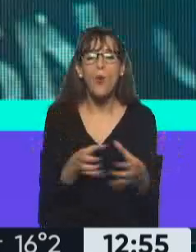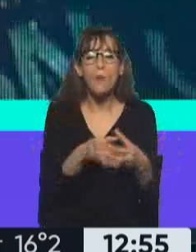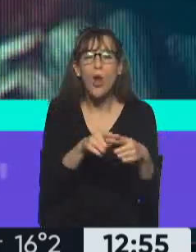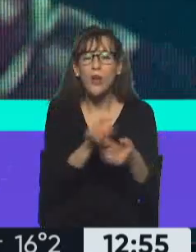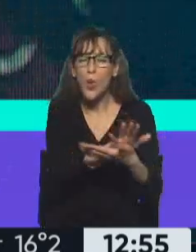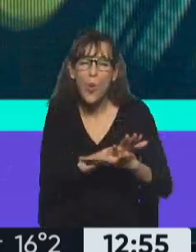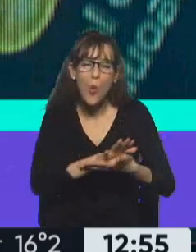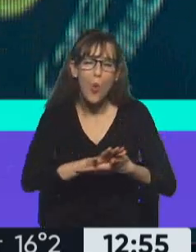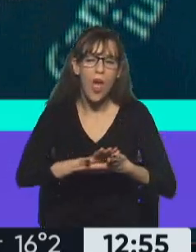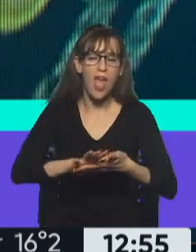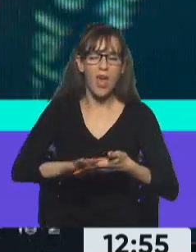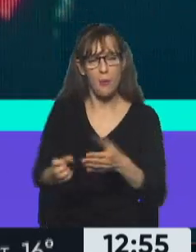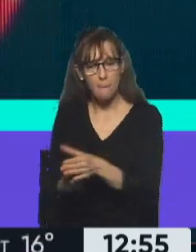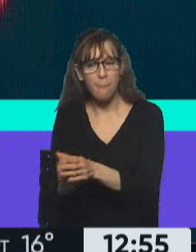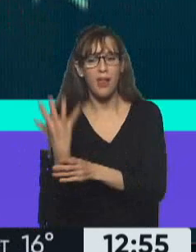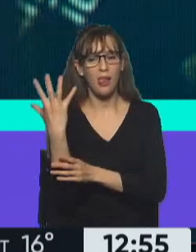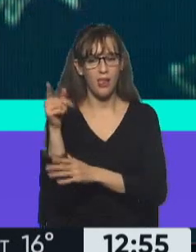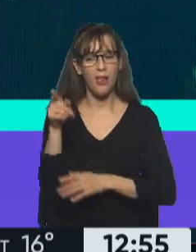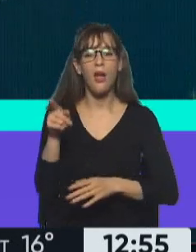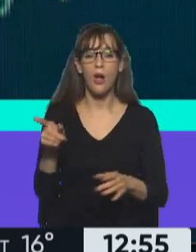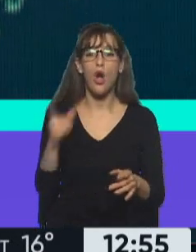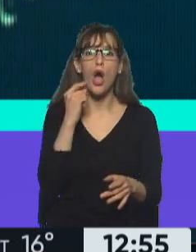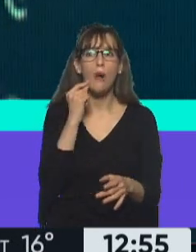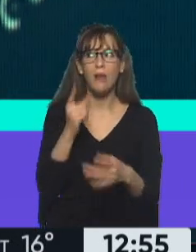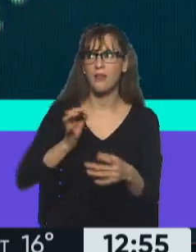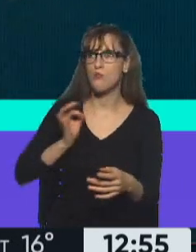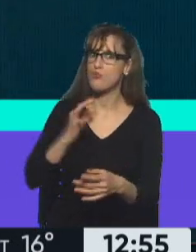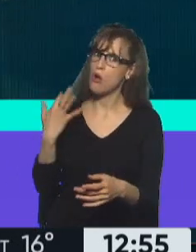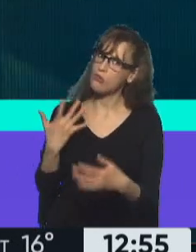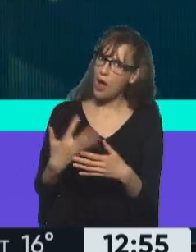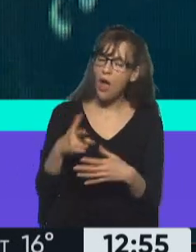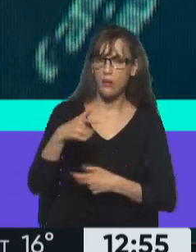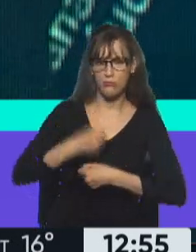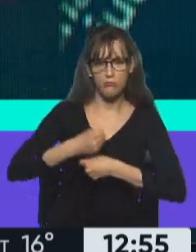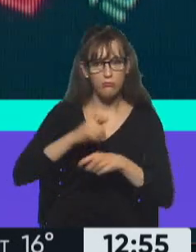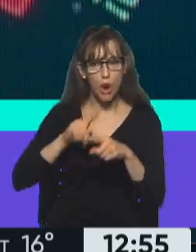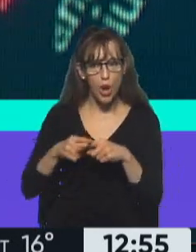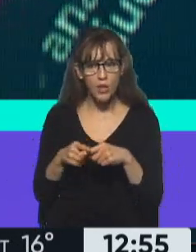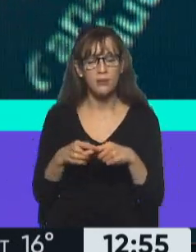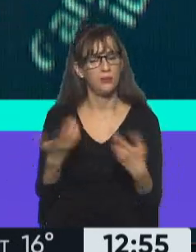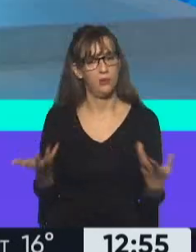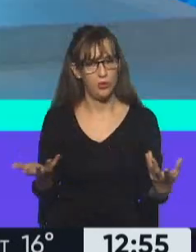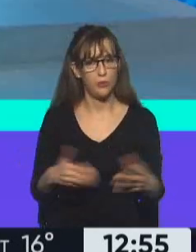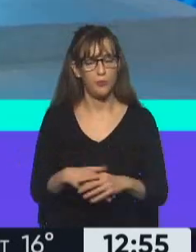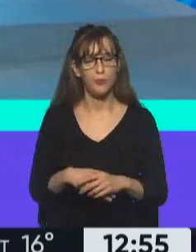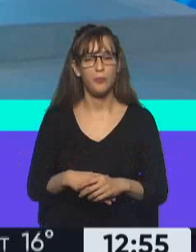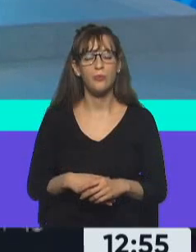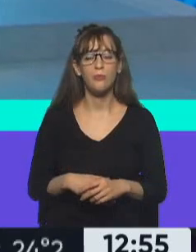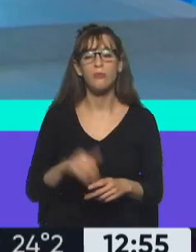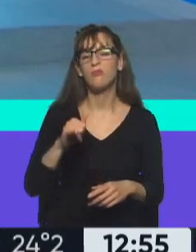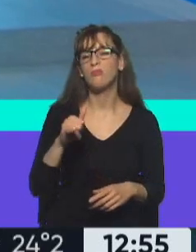fuerza nueva un hombre que viene de la dirigencia política de hace muchísimos años de hecho la ejerció y ejerció cargos en el poder ejecutivo nacional